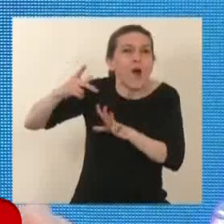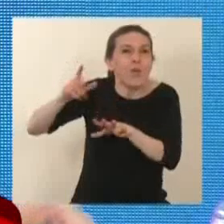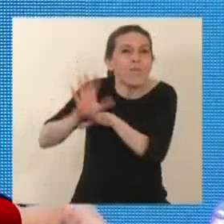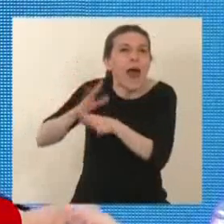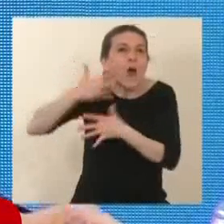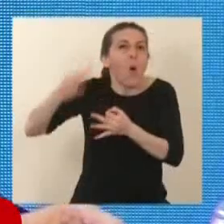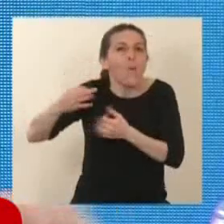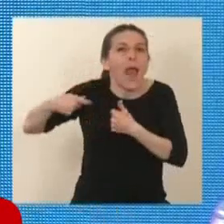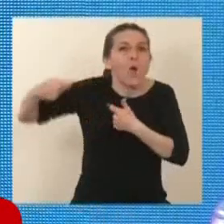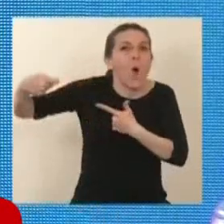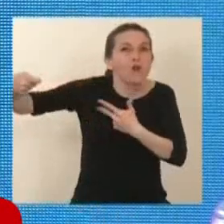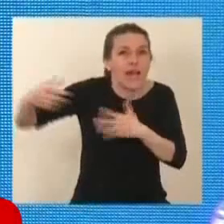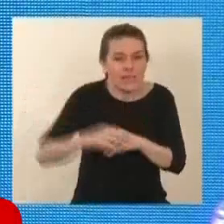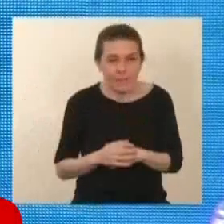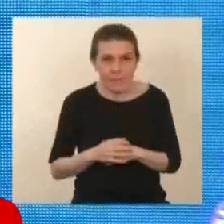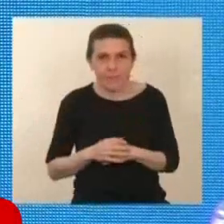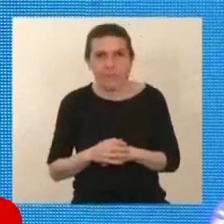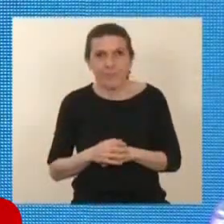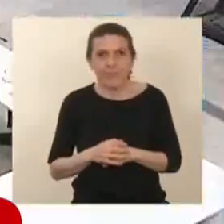tomando.